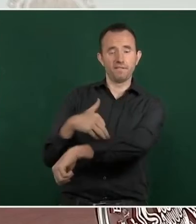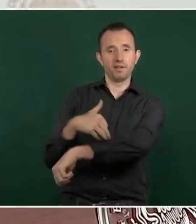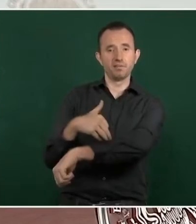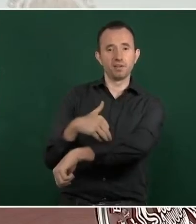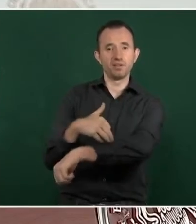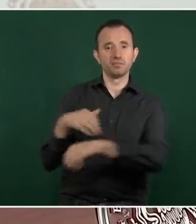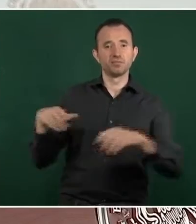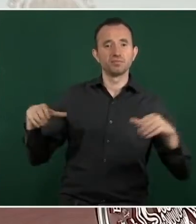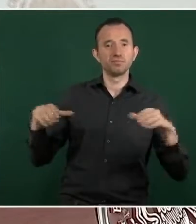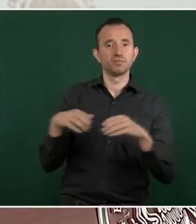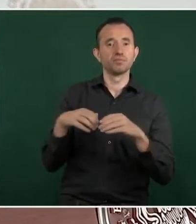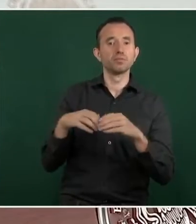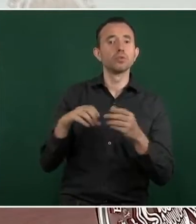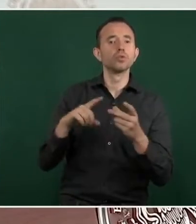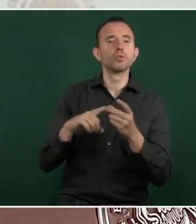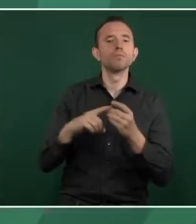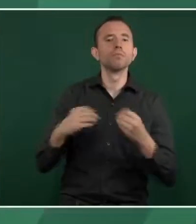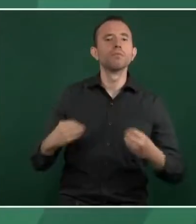Guadalajara